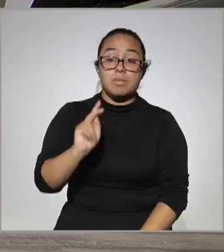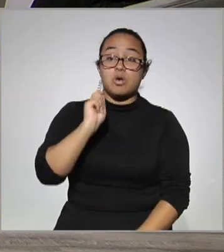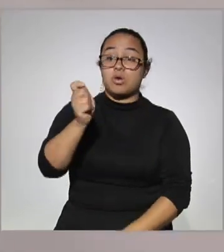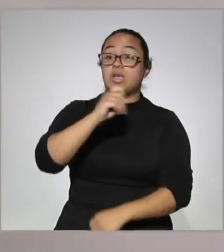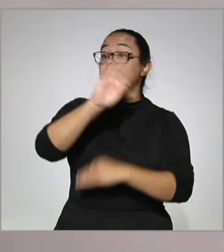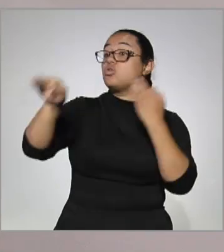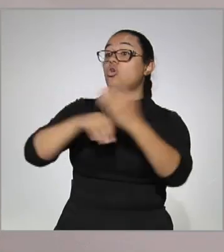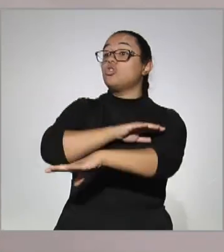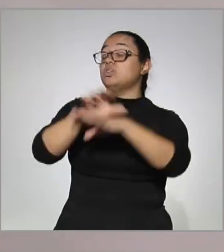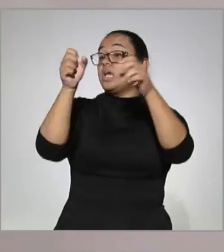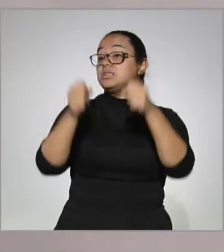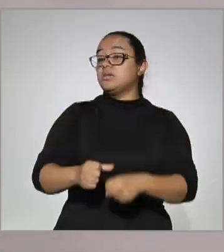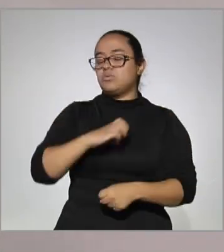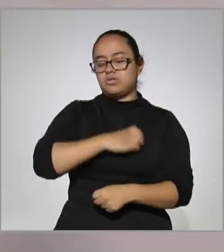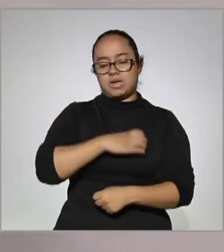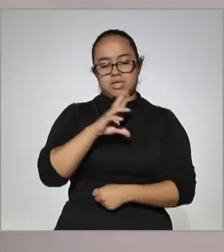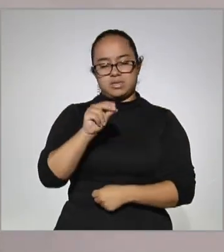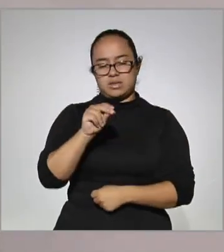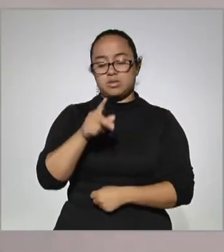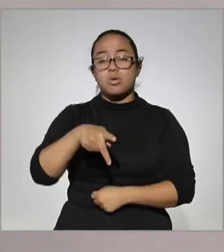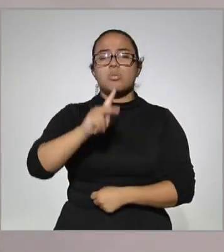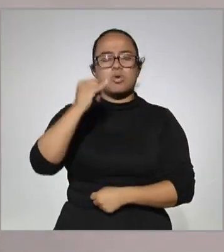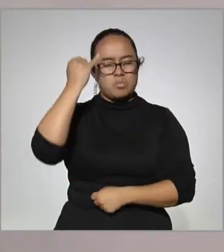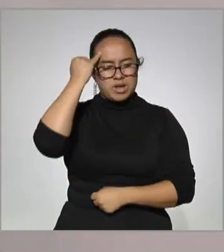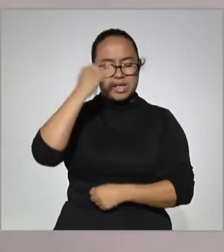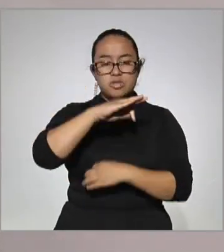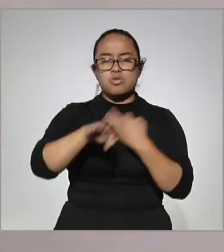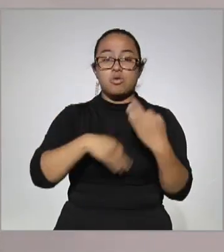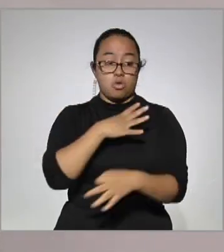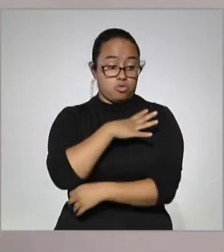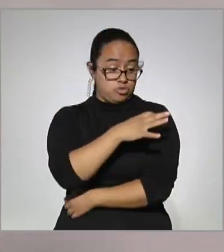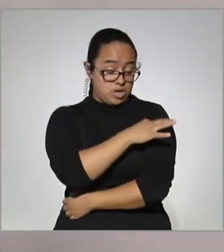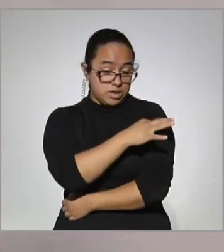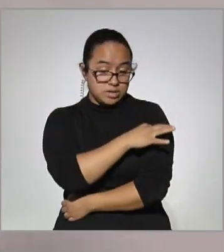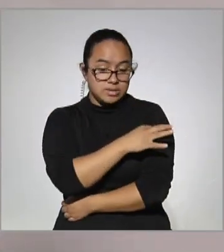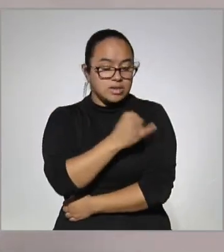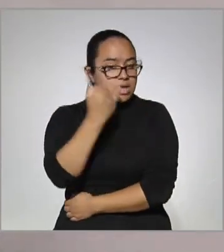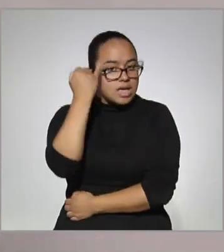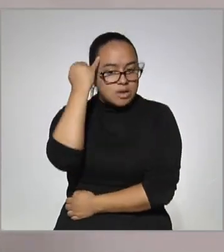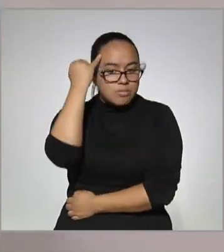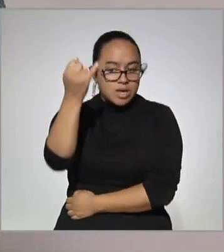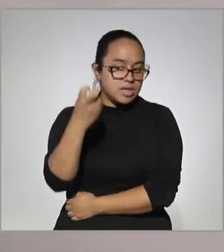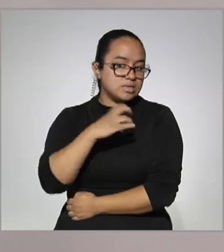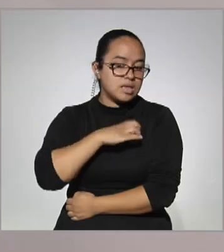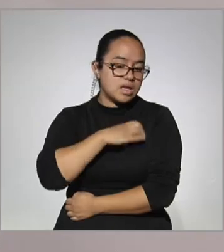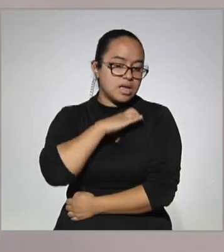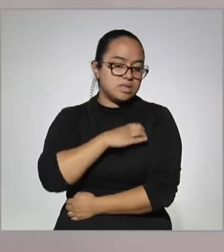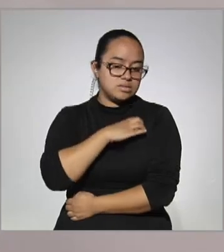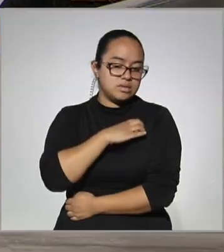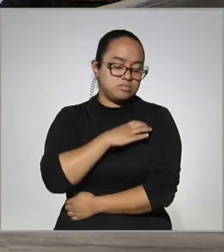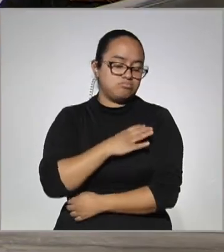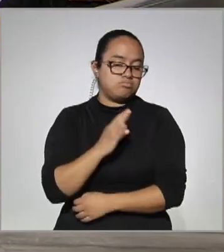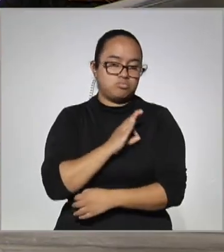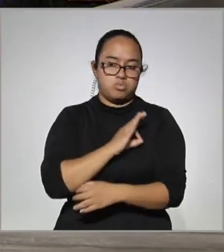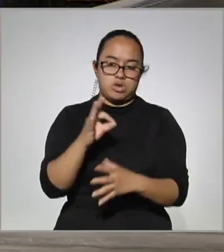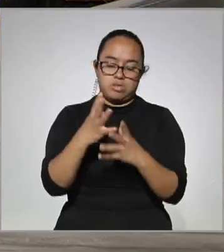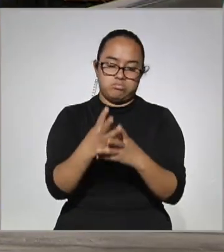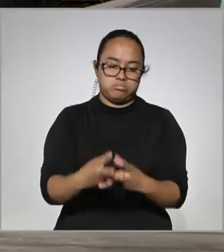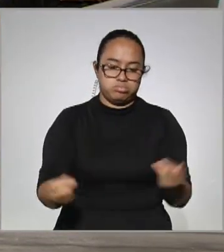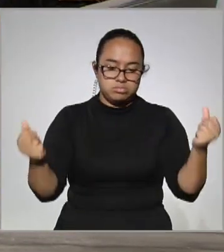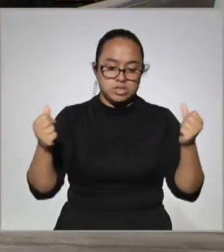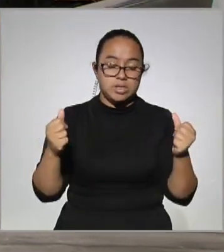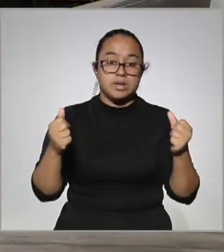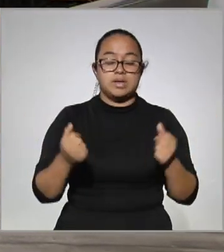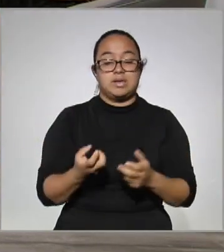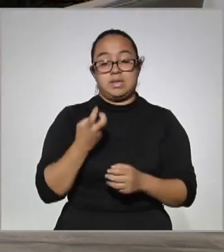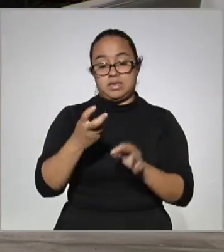va a dar cáncer. Pero imagínense que todos estuviéramos vacunados. ¿Qué pasará con este cáncer? Se caería al piso. Sí. Que esto es una cosa